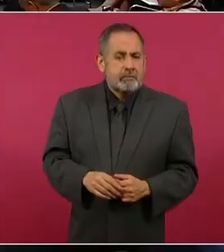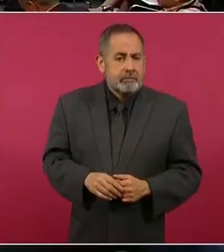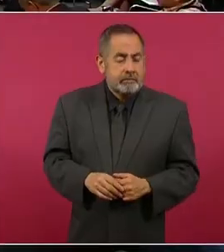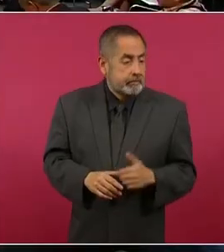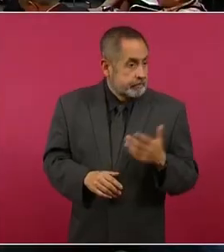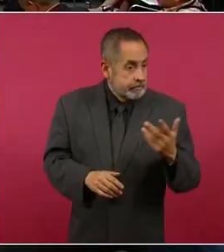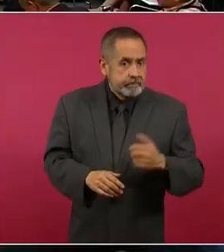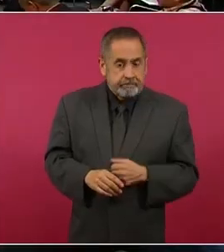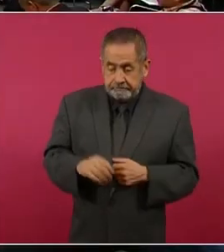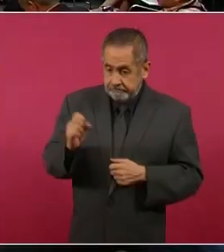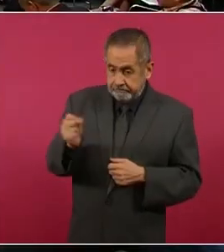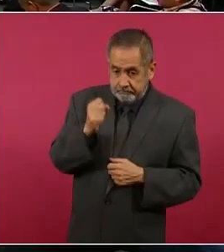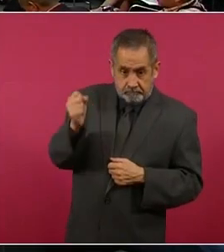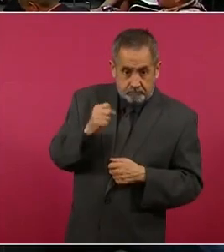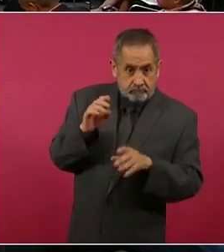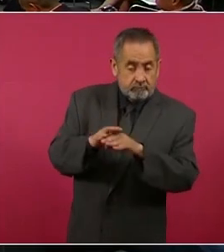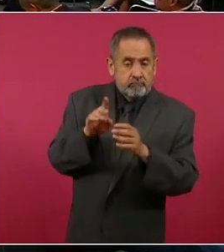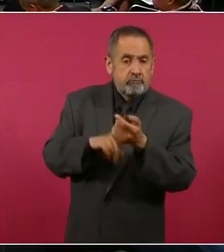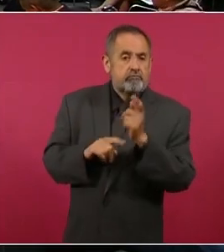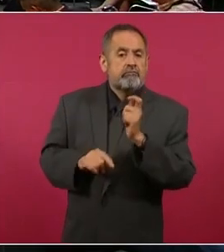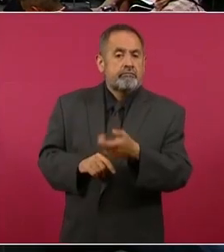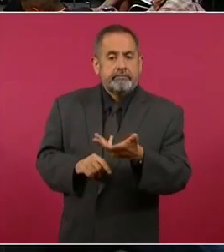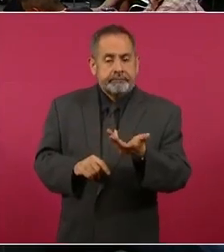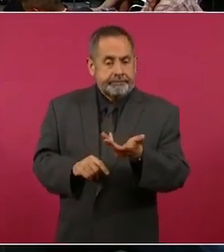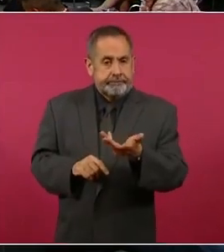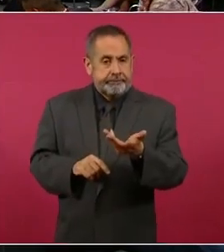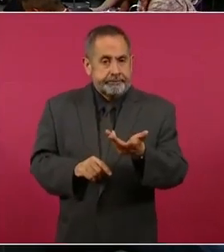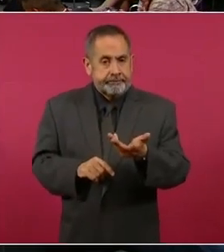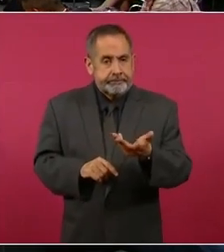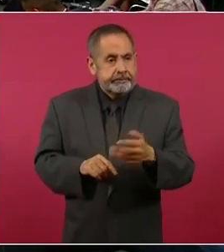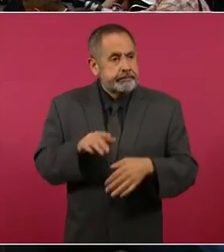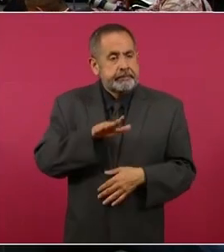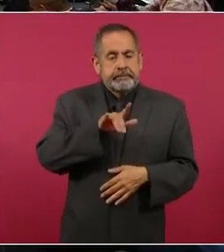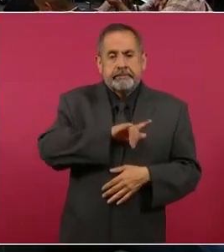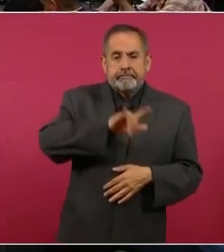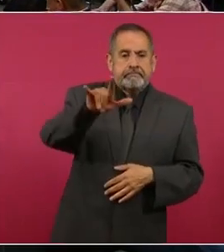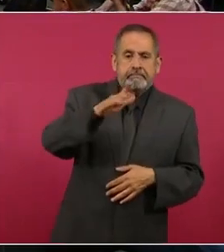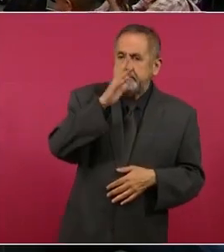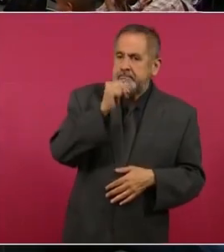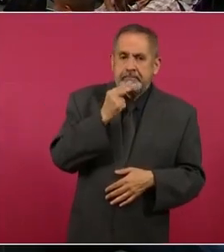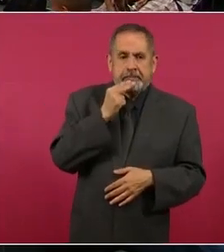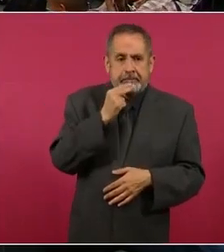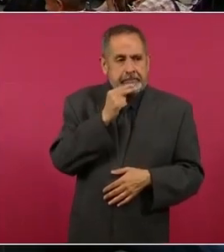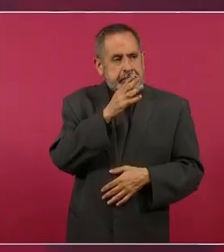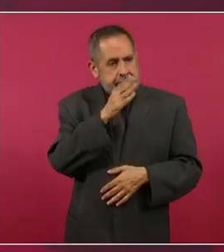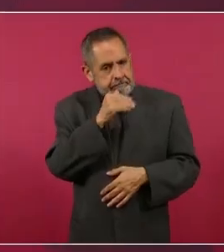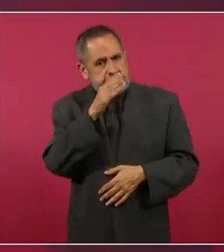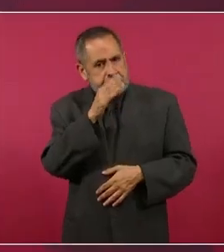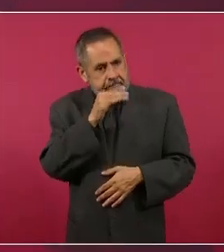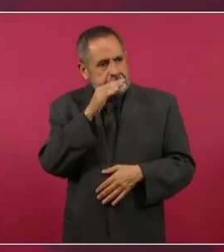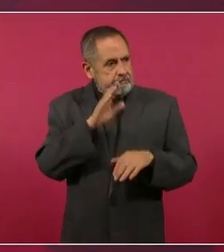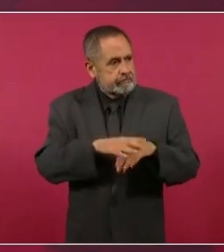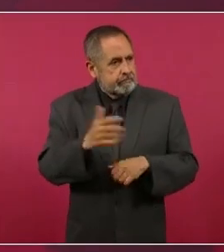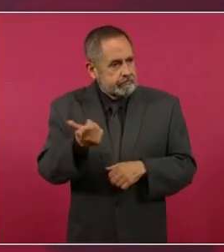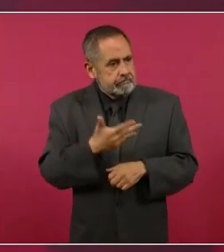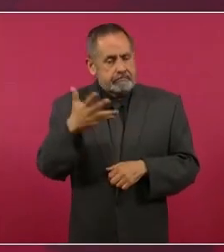Y tuvimos suerte porque como no se podía usar, primero por el costo,